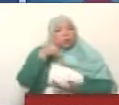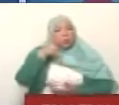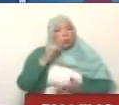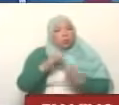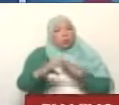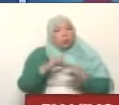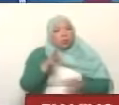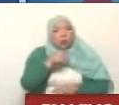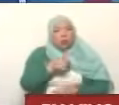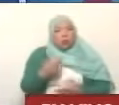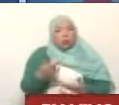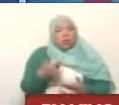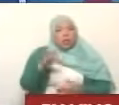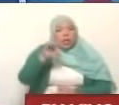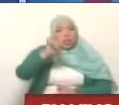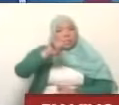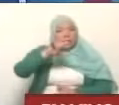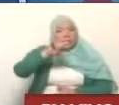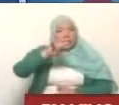para prohibir Instagram,